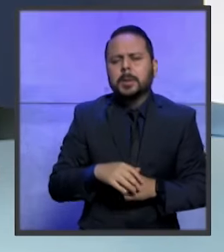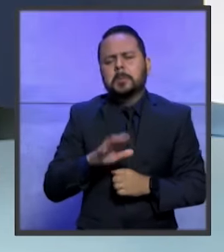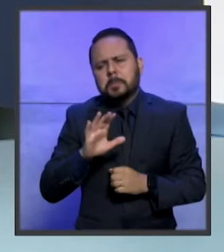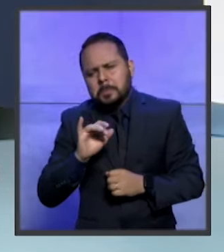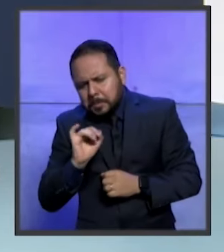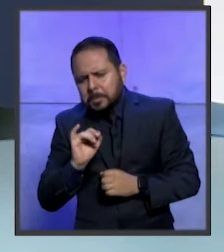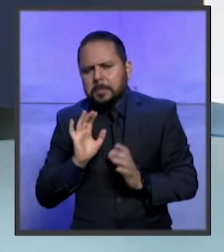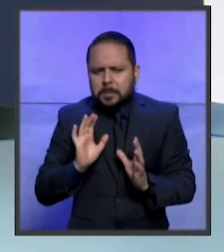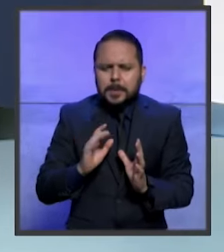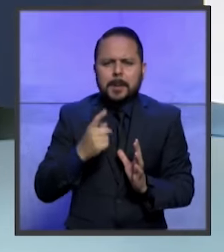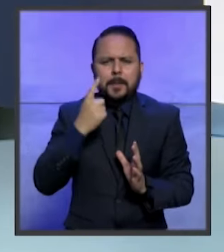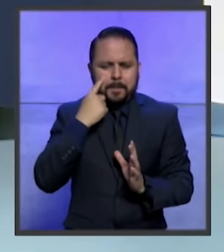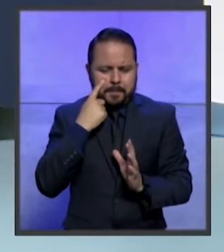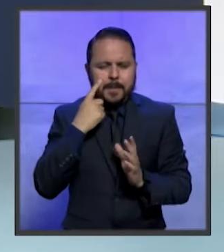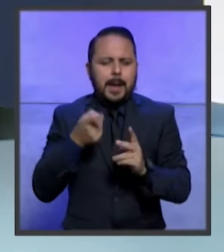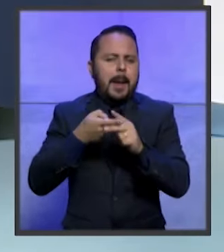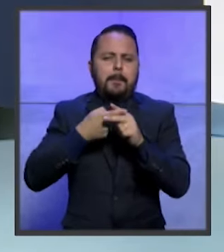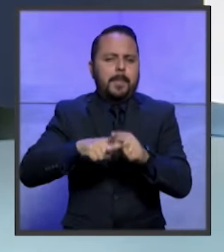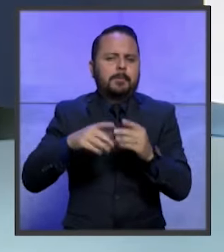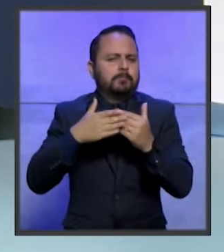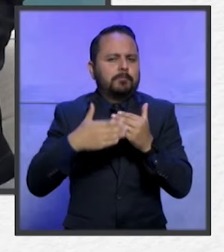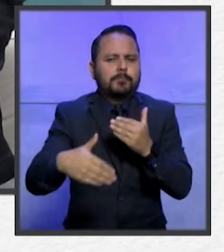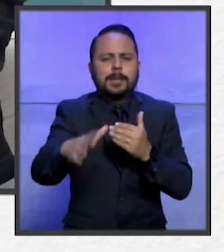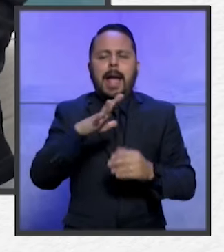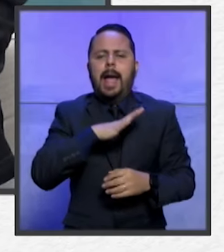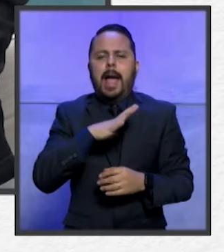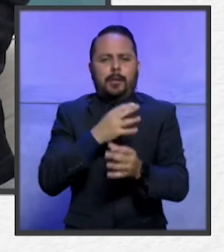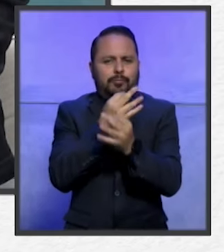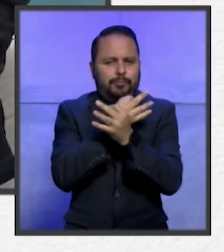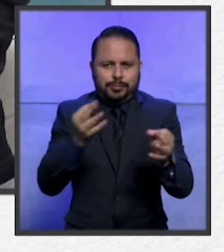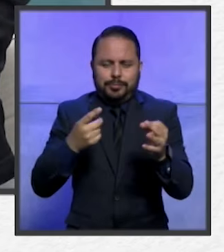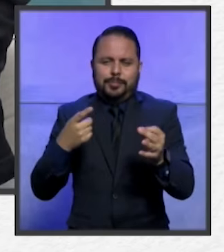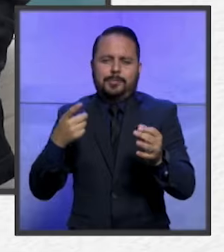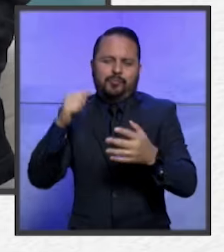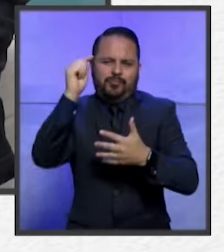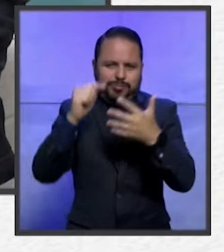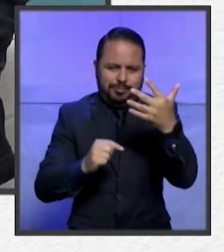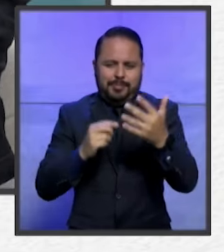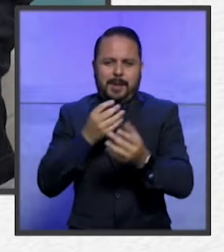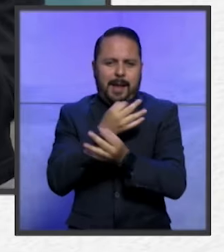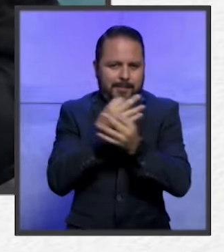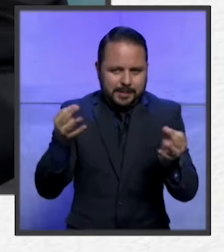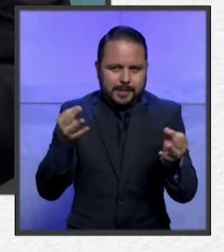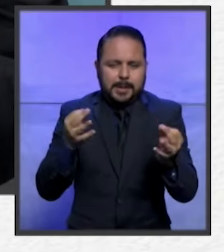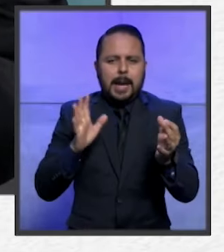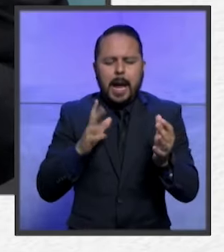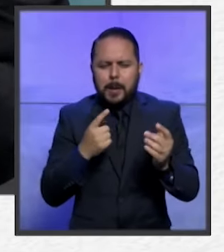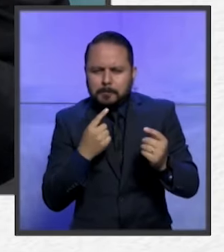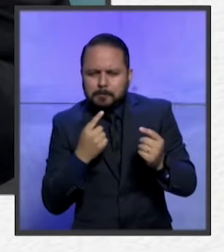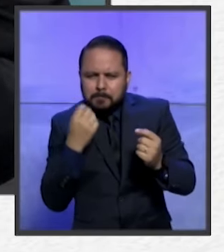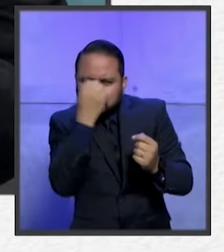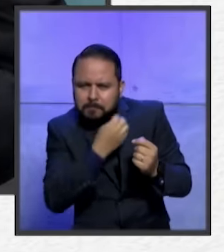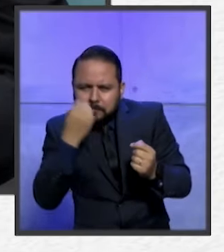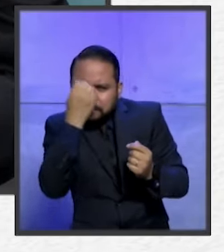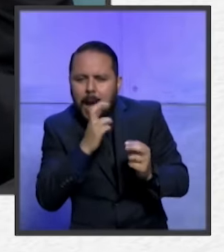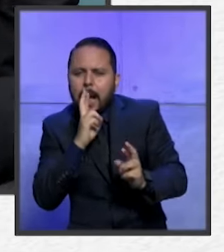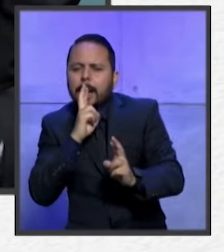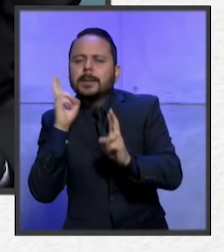efectivamente Bueno A partir de de de los dictámenes eh lo que se resuelve por